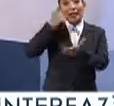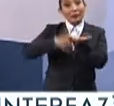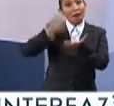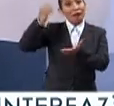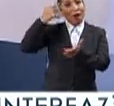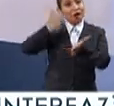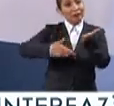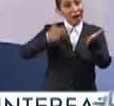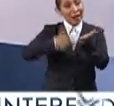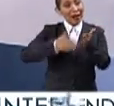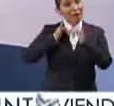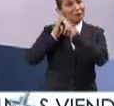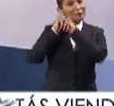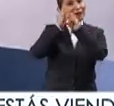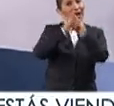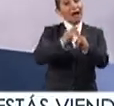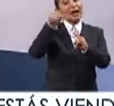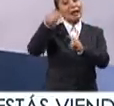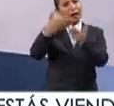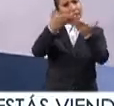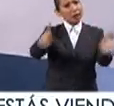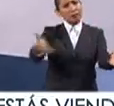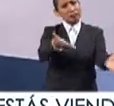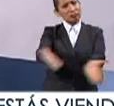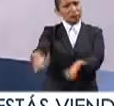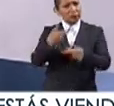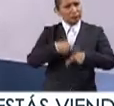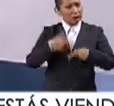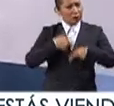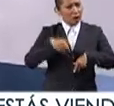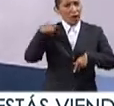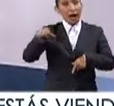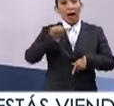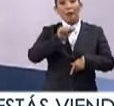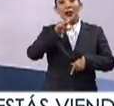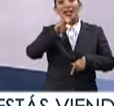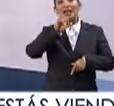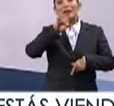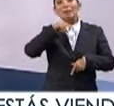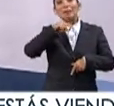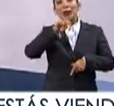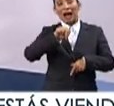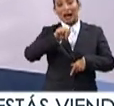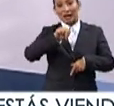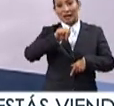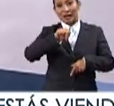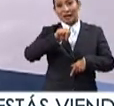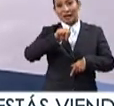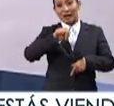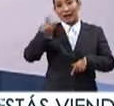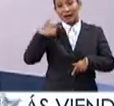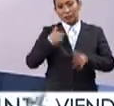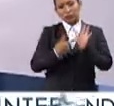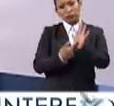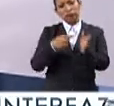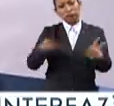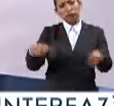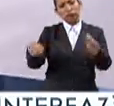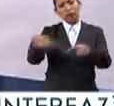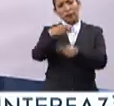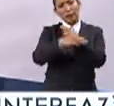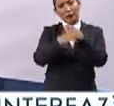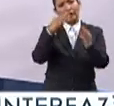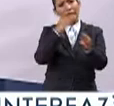y talleres la feria está abierta al público en avenida del imán y estará precisamente ofreciendo todos estos